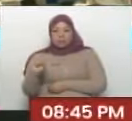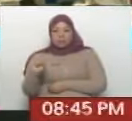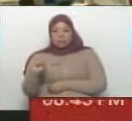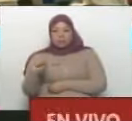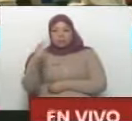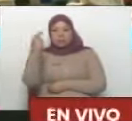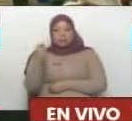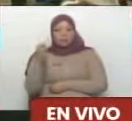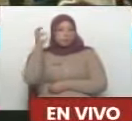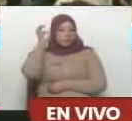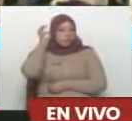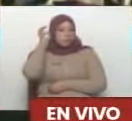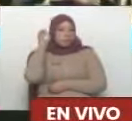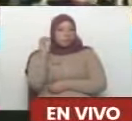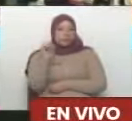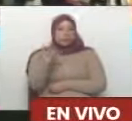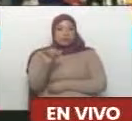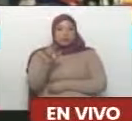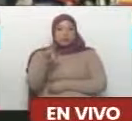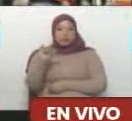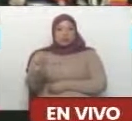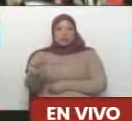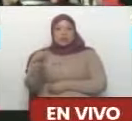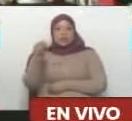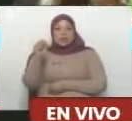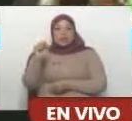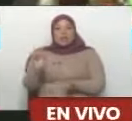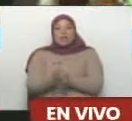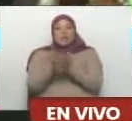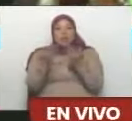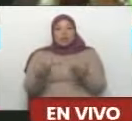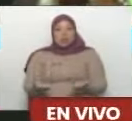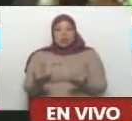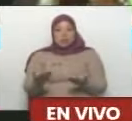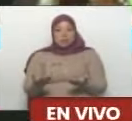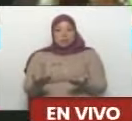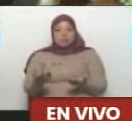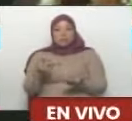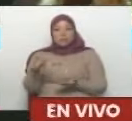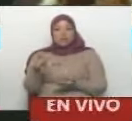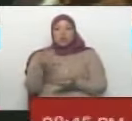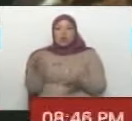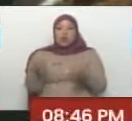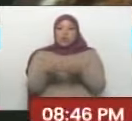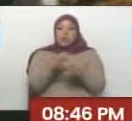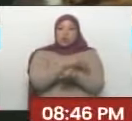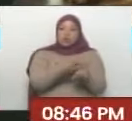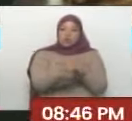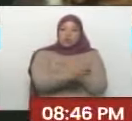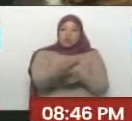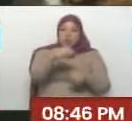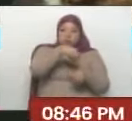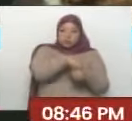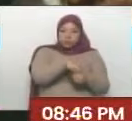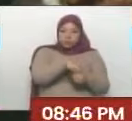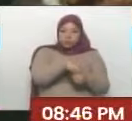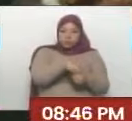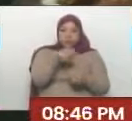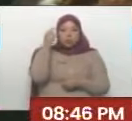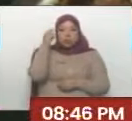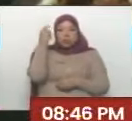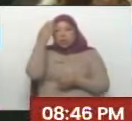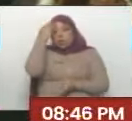la diputada Yuri Jiménez de Anzuategui, de la Comisión de Cultura. Entonces tenemos en agenda ese día